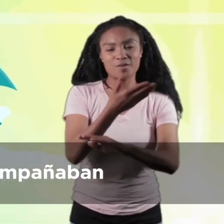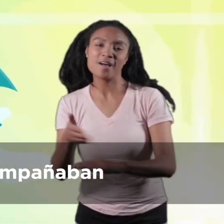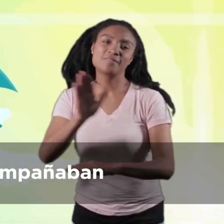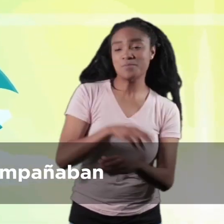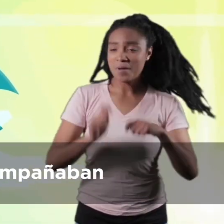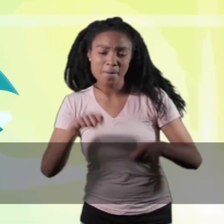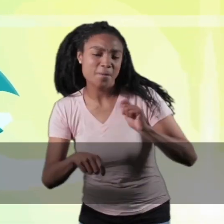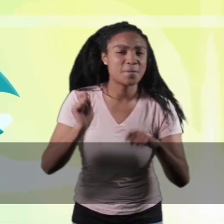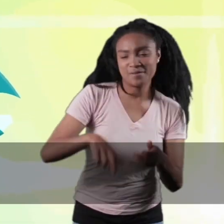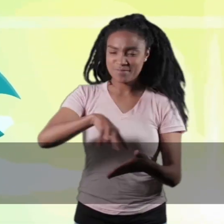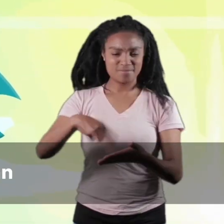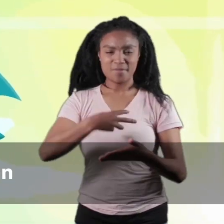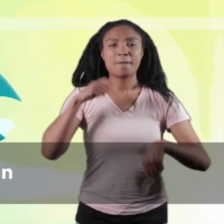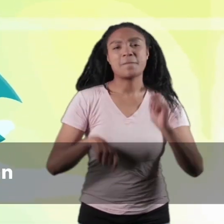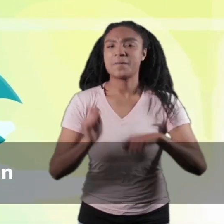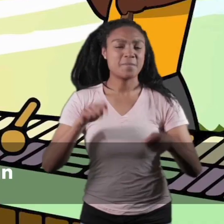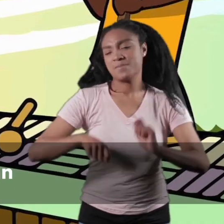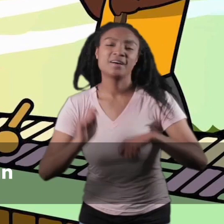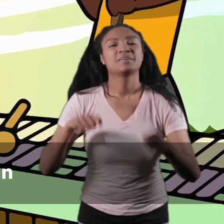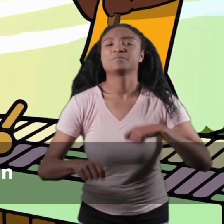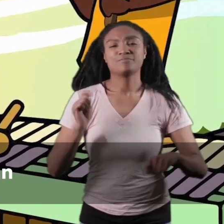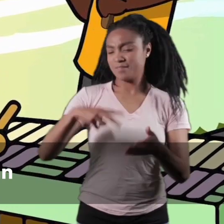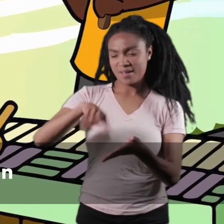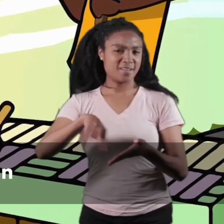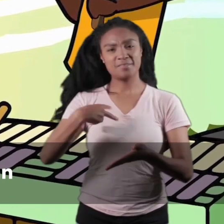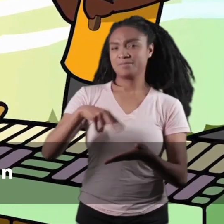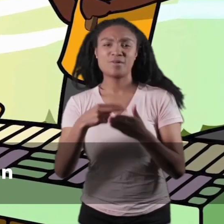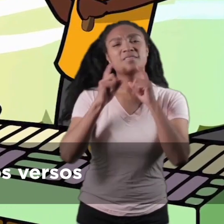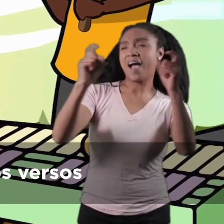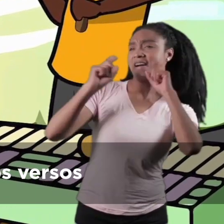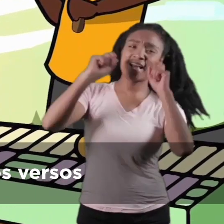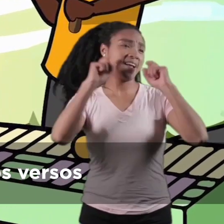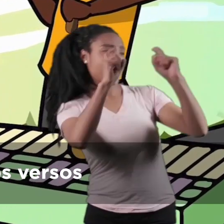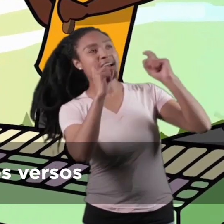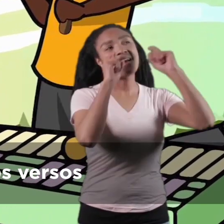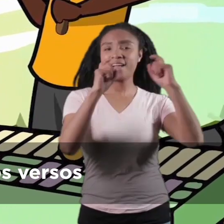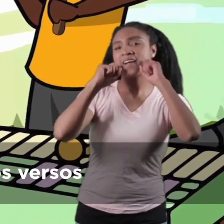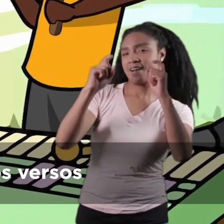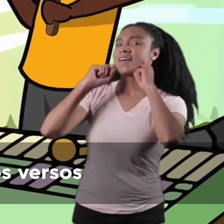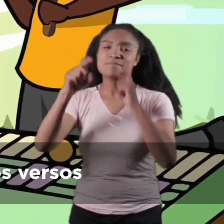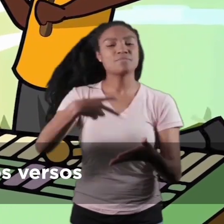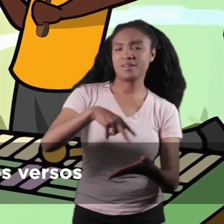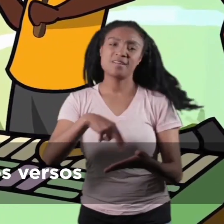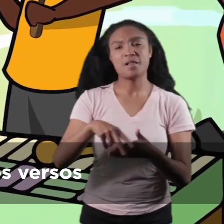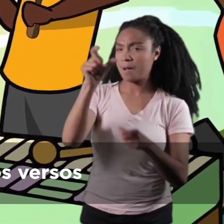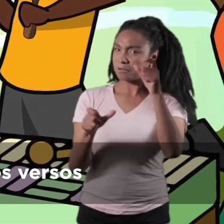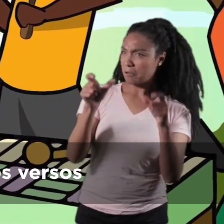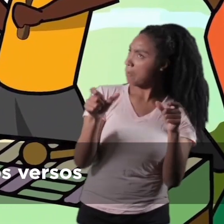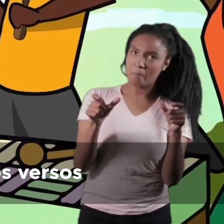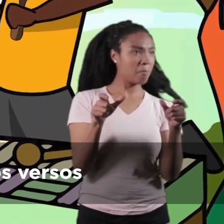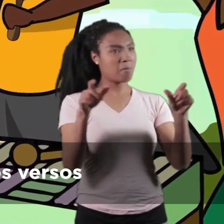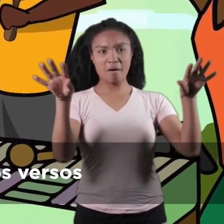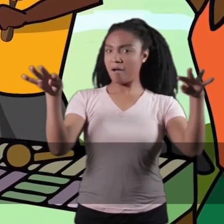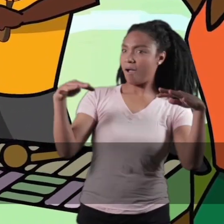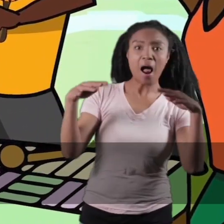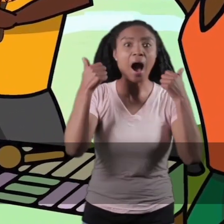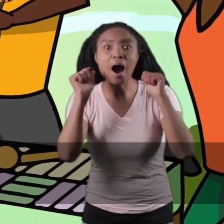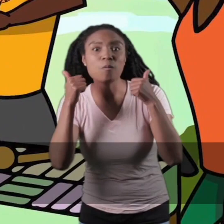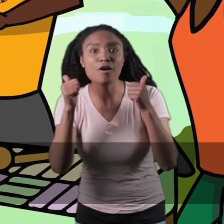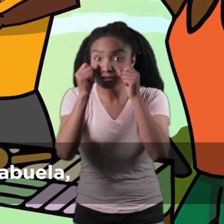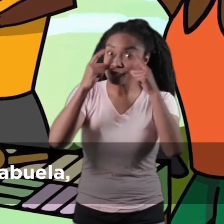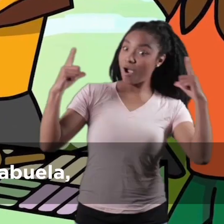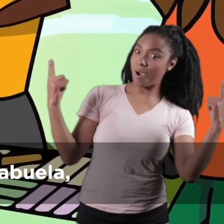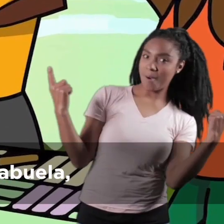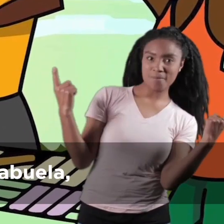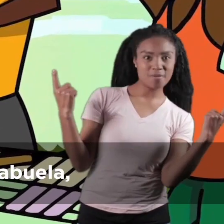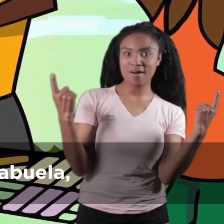río acompañaban al bailar y cantar. Esas personas bailaban la marimba, declamaban lindos versos, y entre toda